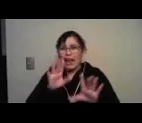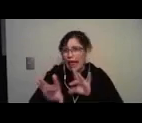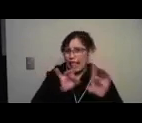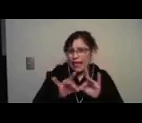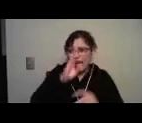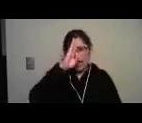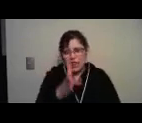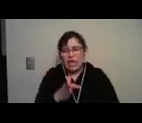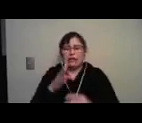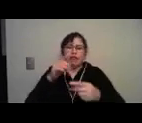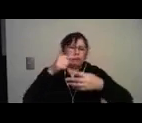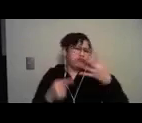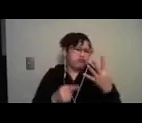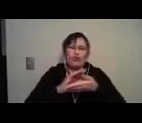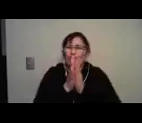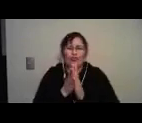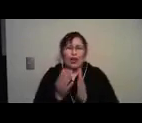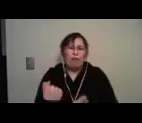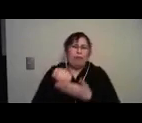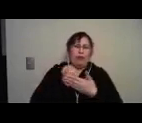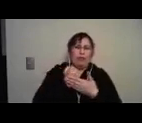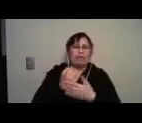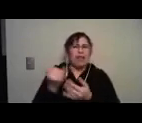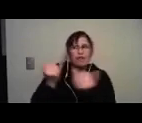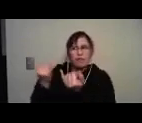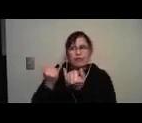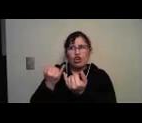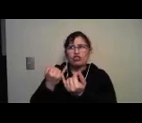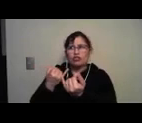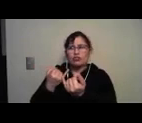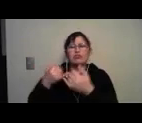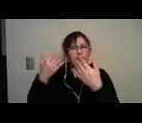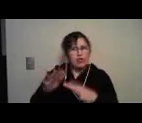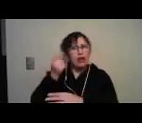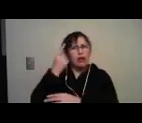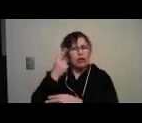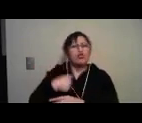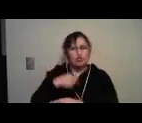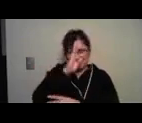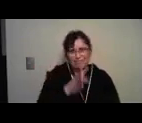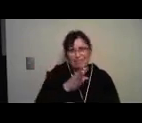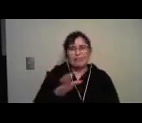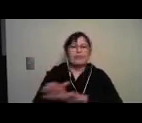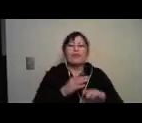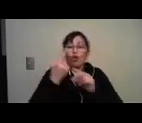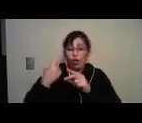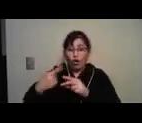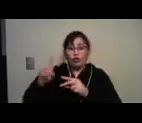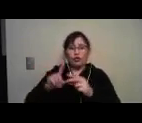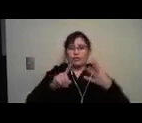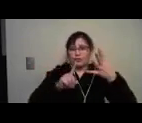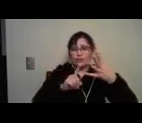decisiones, ¿cierto? De acuerdo a la información recopilada, ¿ya? Y el razonamiento, que es la capacidad que nos permite